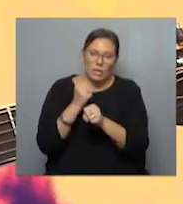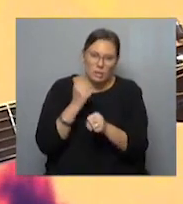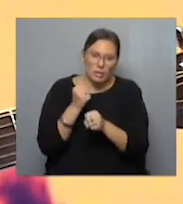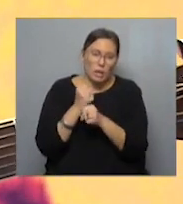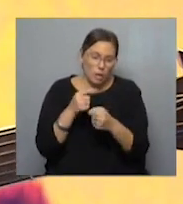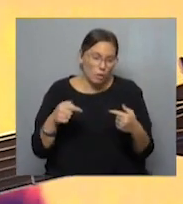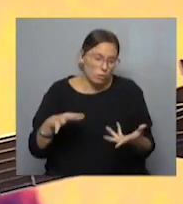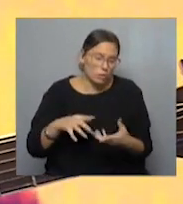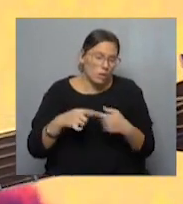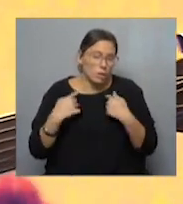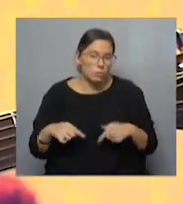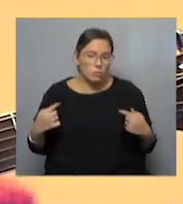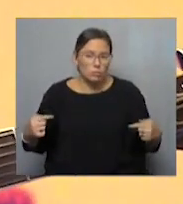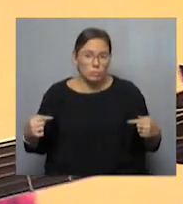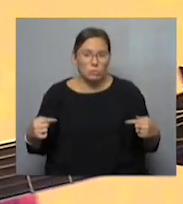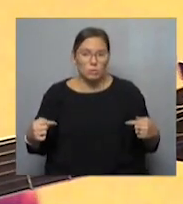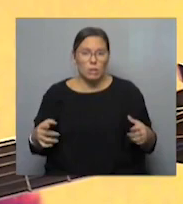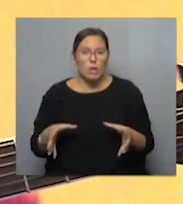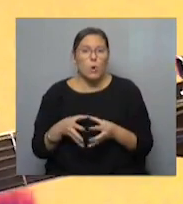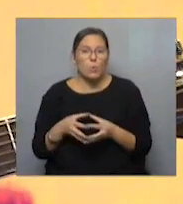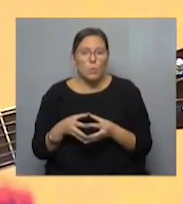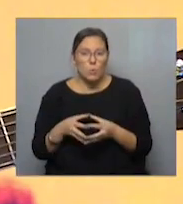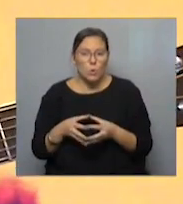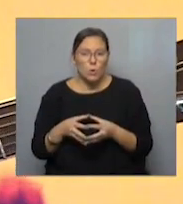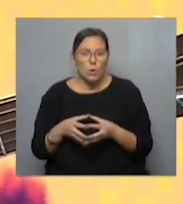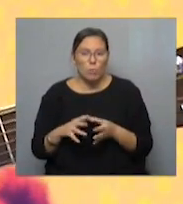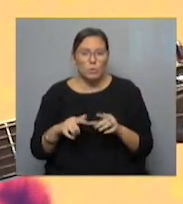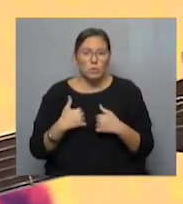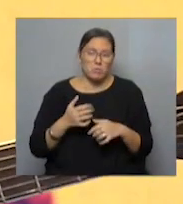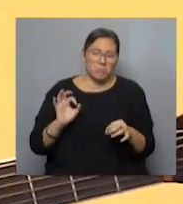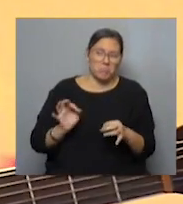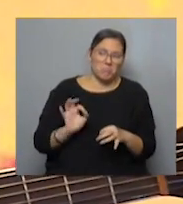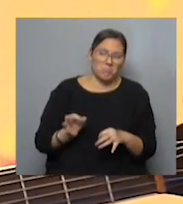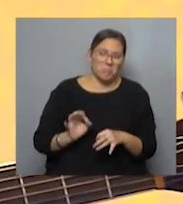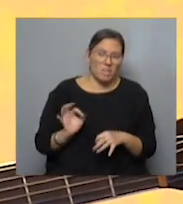material juntos. Creo que cuando ya no tengamos ganas de hacerlo,